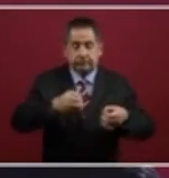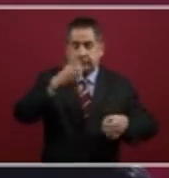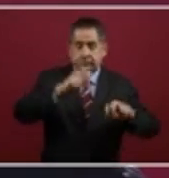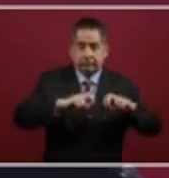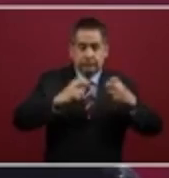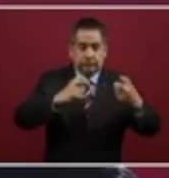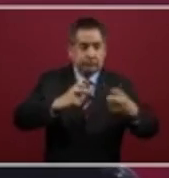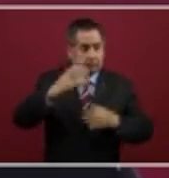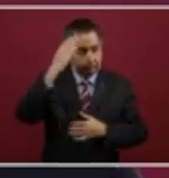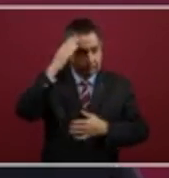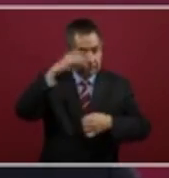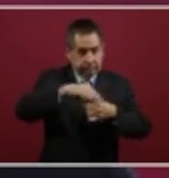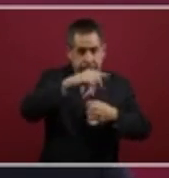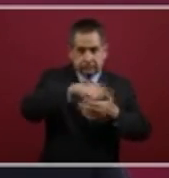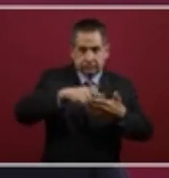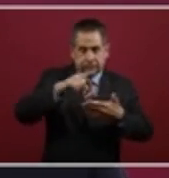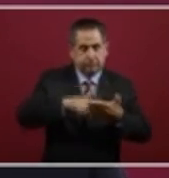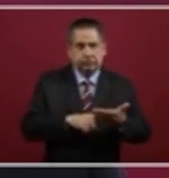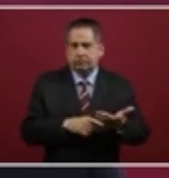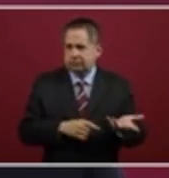Tribunal Electoral,